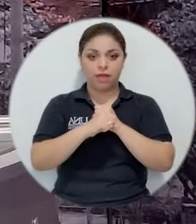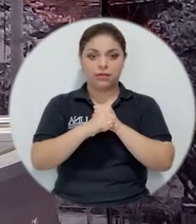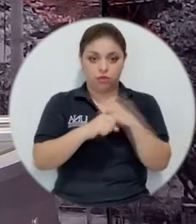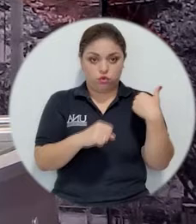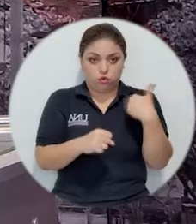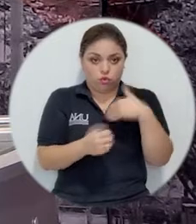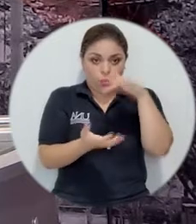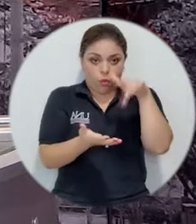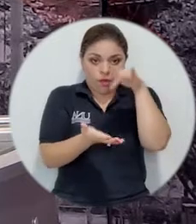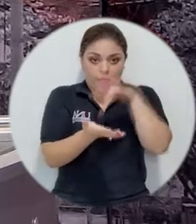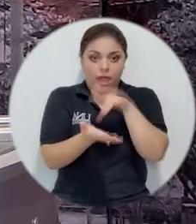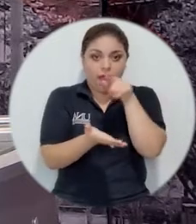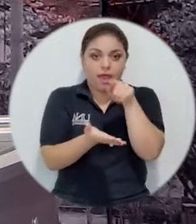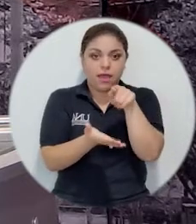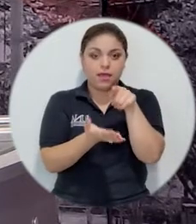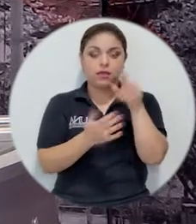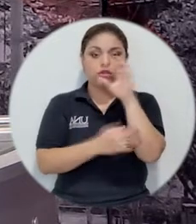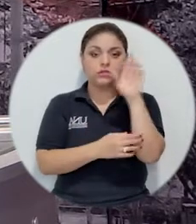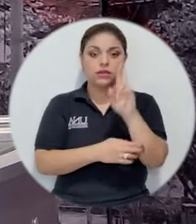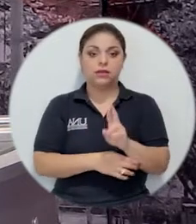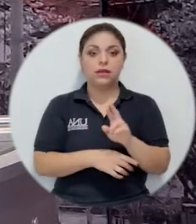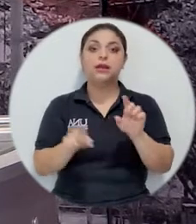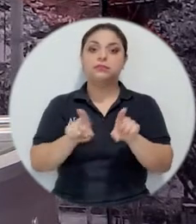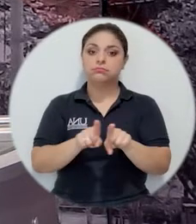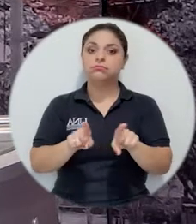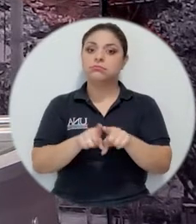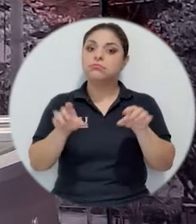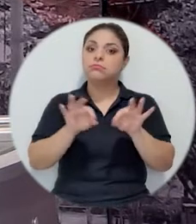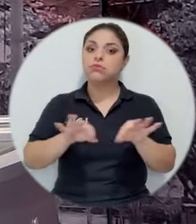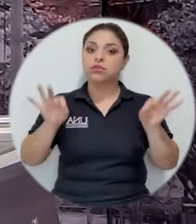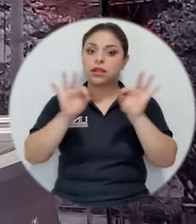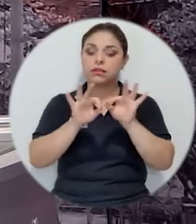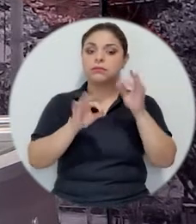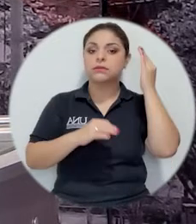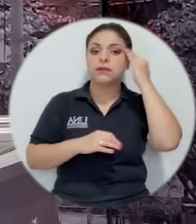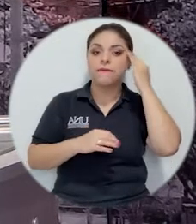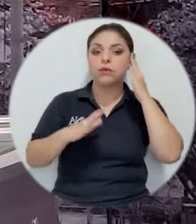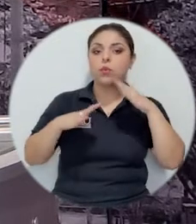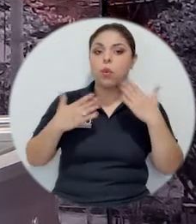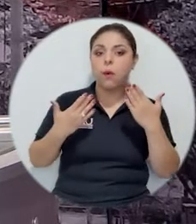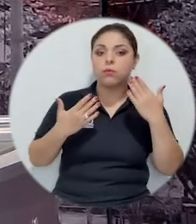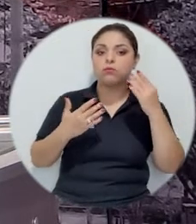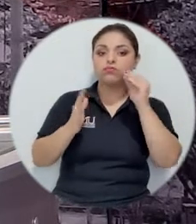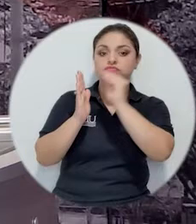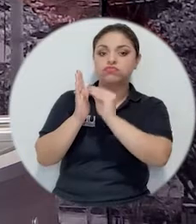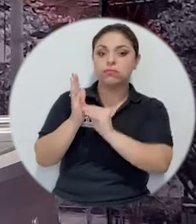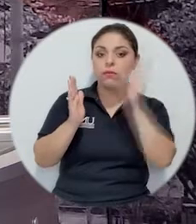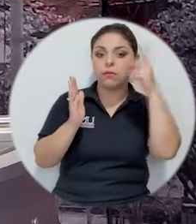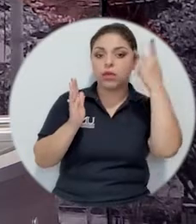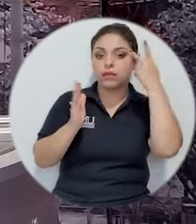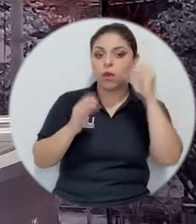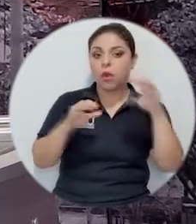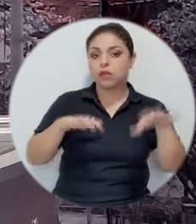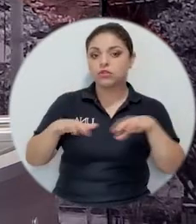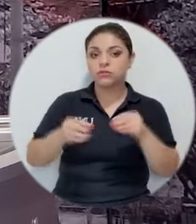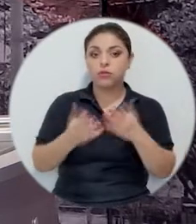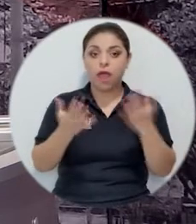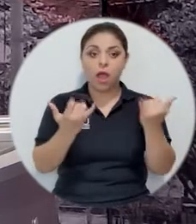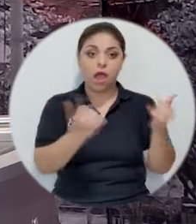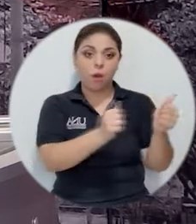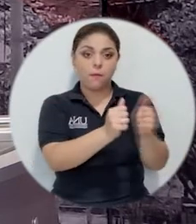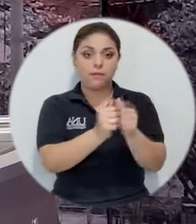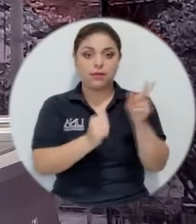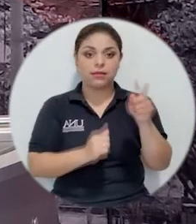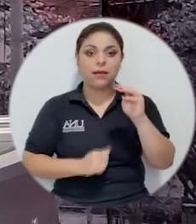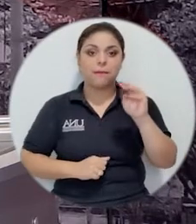donde estamos ubicados como país y que también son muy importantes a la hora de definir políticas y acciones públicas. En esta oportunidad nos